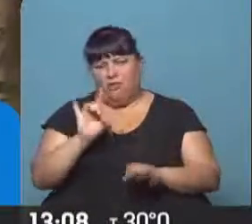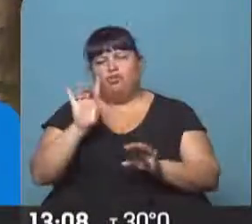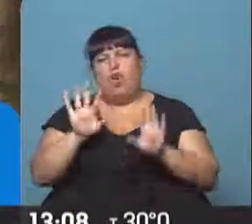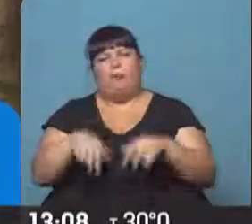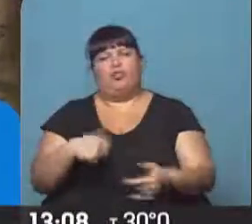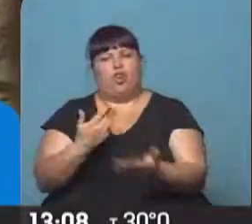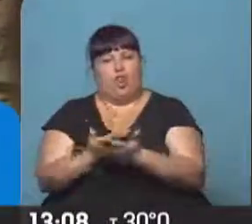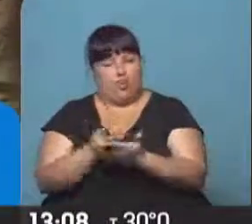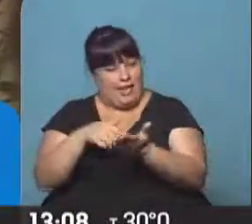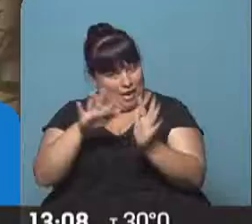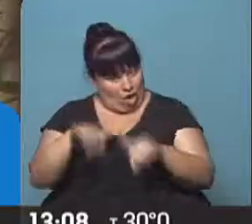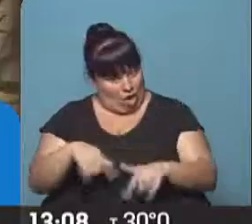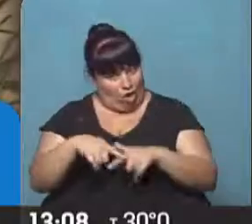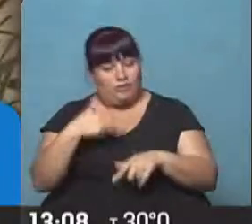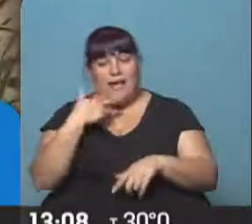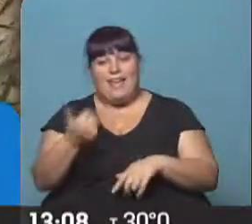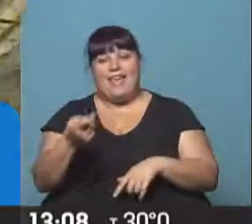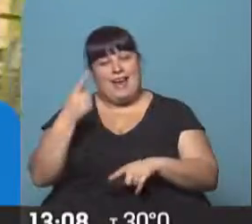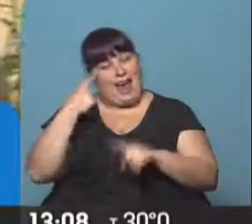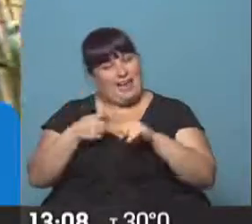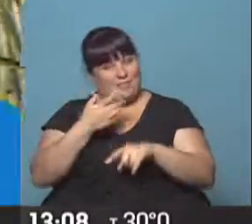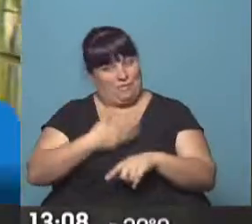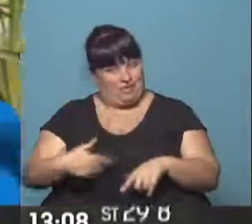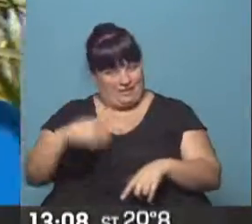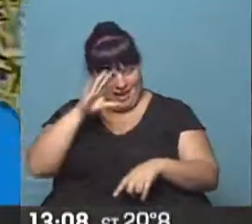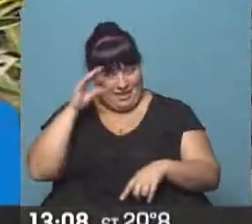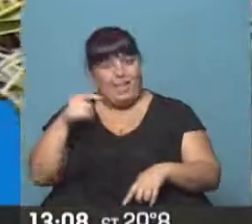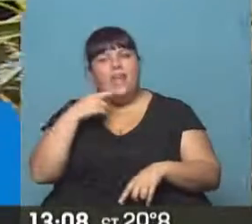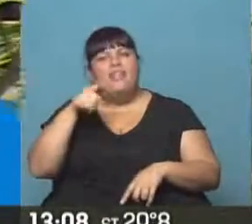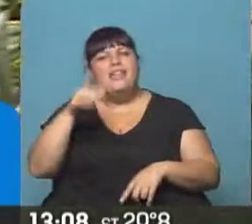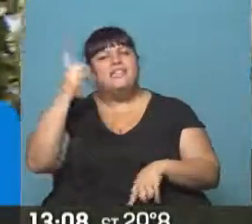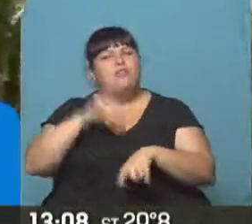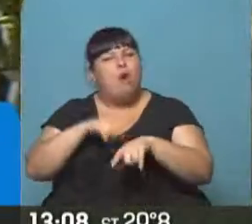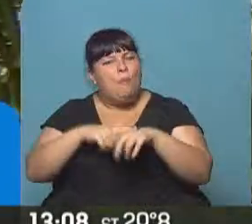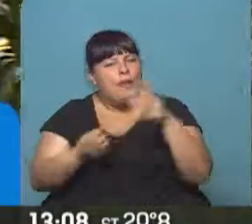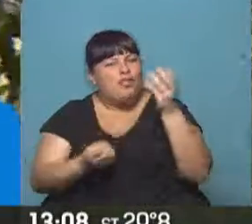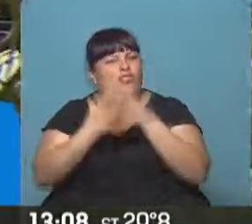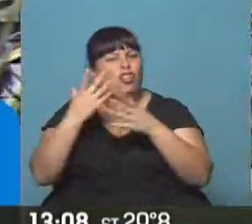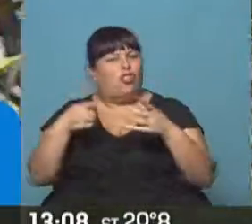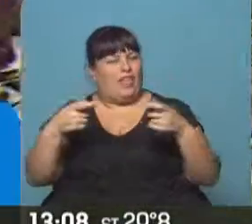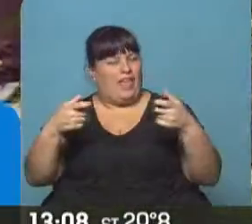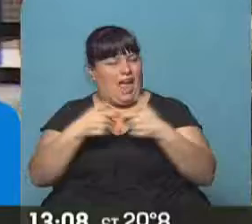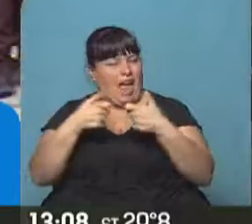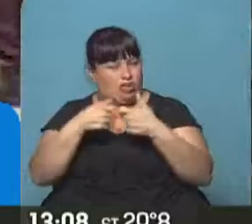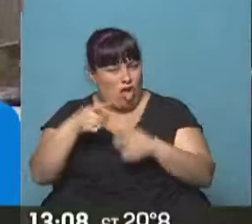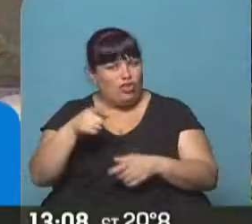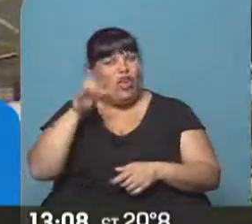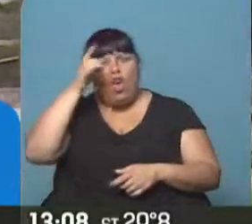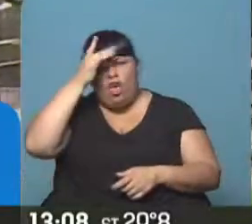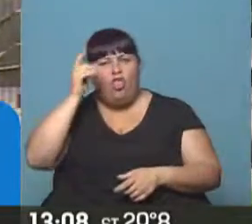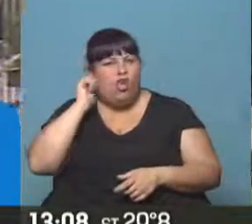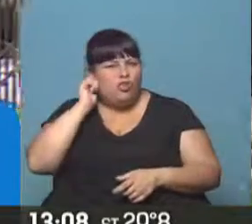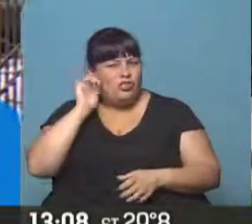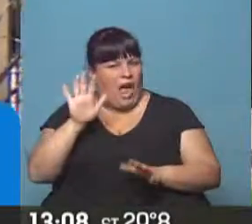un escrito. En el mismo, la hija de la expresidenta señala que tenía 12 años al momento de la constitución de la